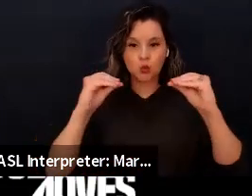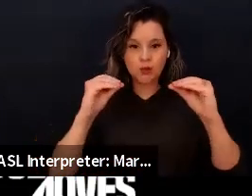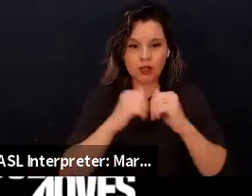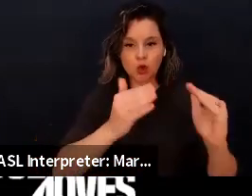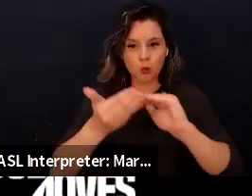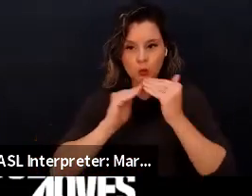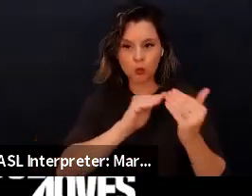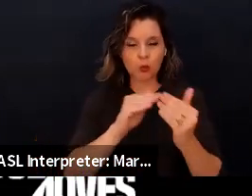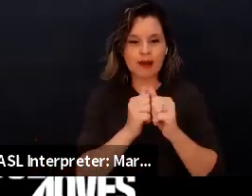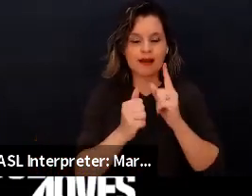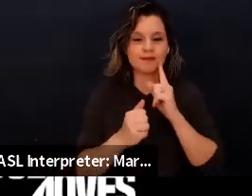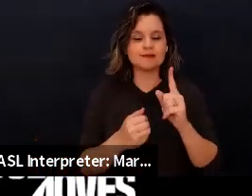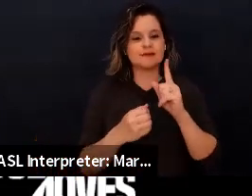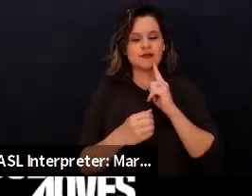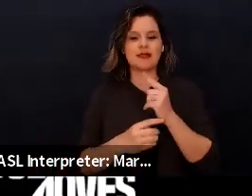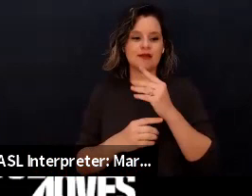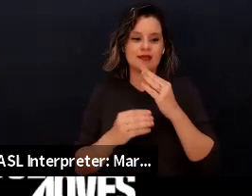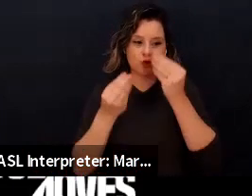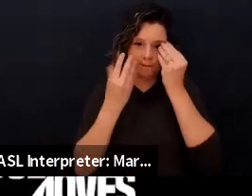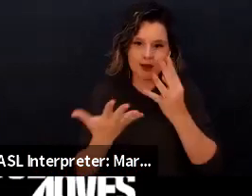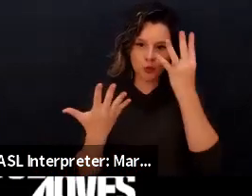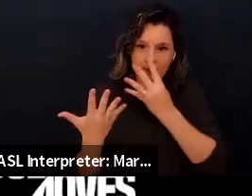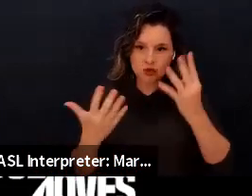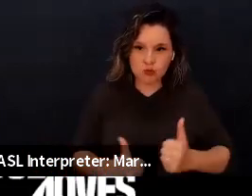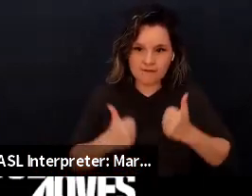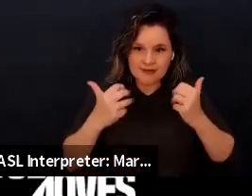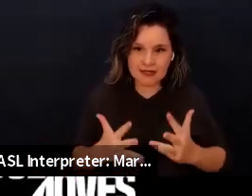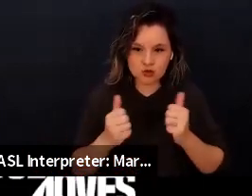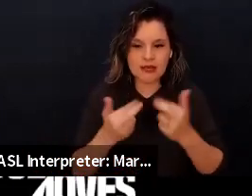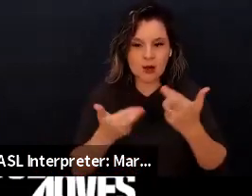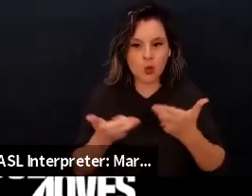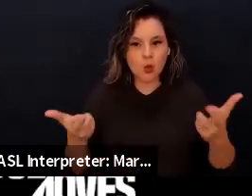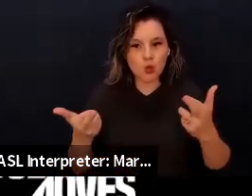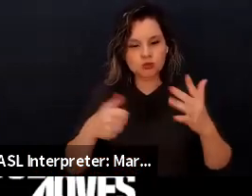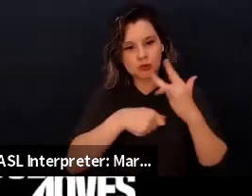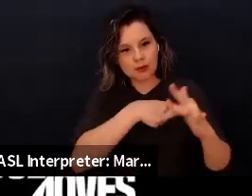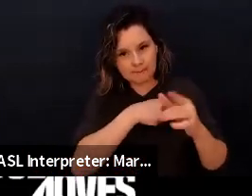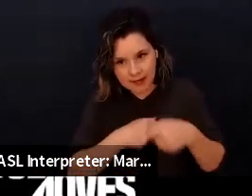comunitaria, informa a los inmigrantes sobrevivientes sobre los recursos disponibles para ellos,